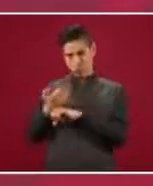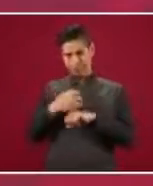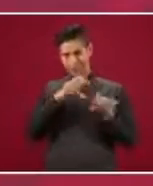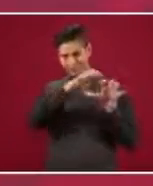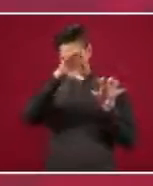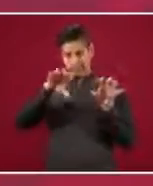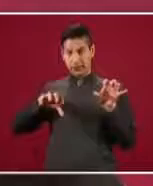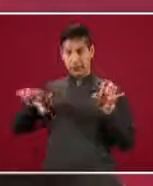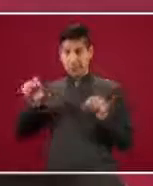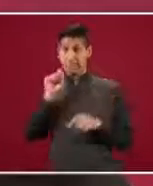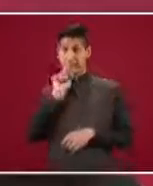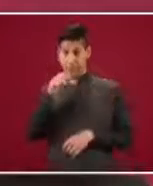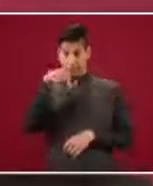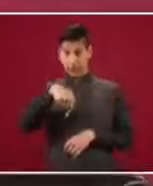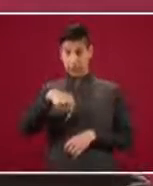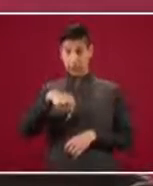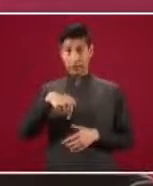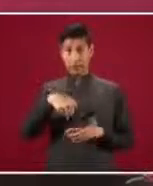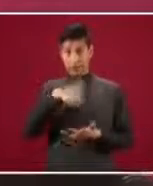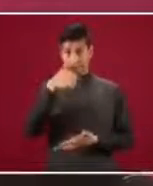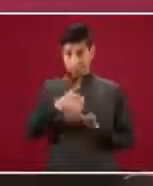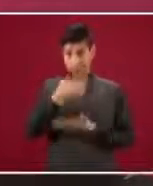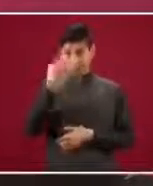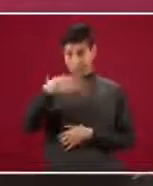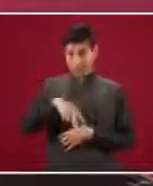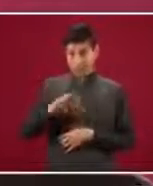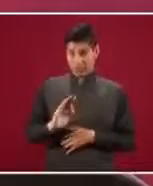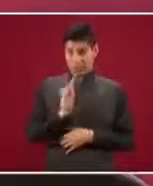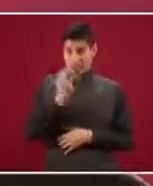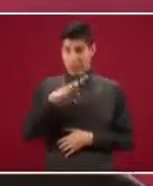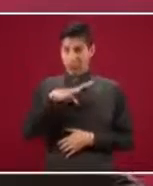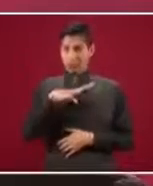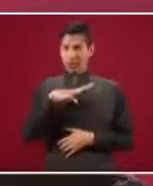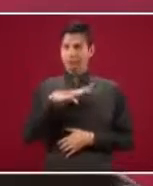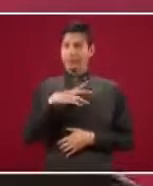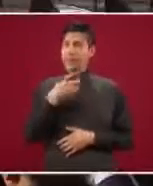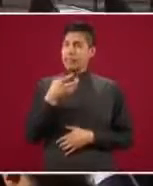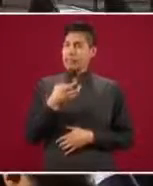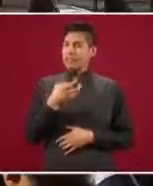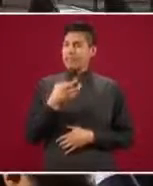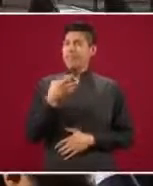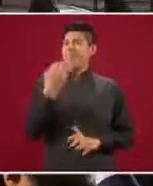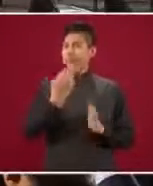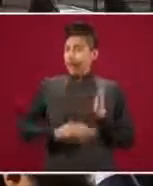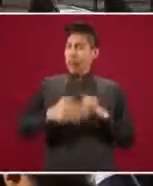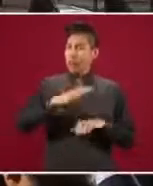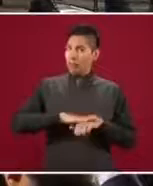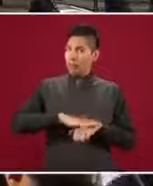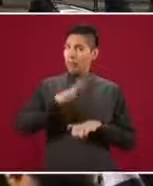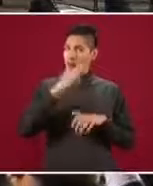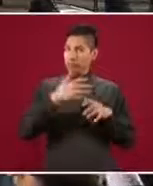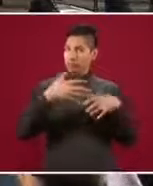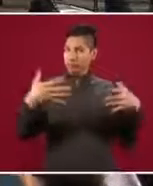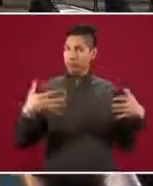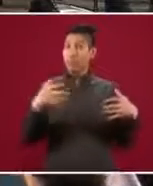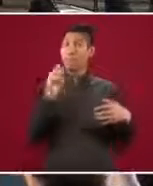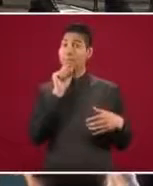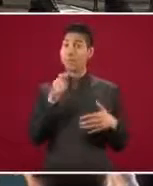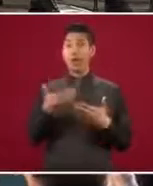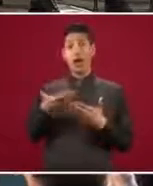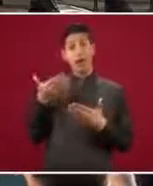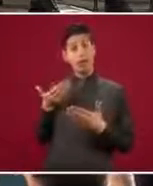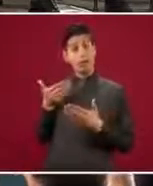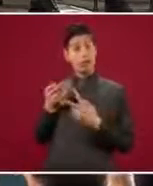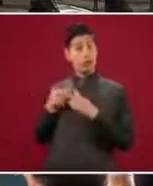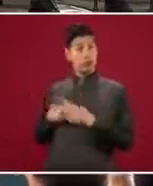de México, que es federal. Esta capacidad es insuficiente. Entonces, ¿qué hemos hecho a lo largo de estos meses, desde que empezó Juntos por la